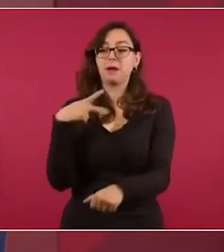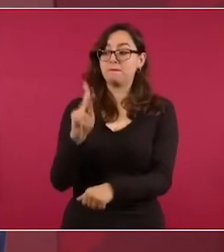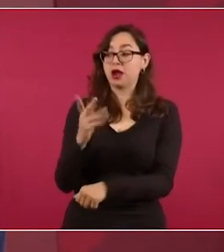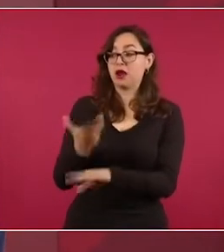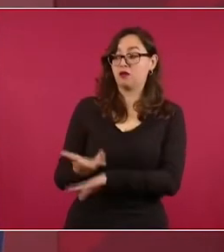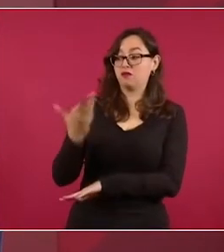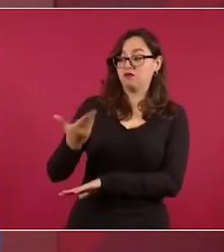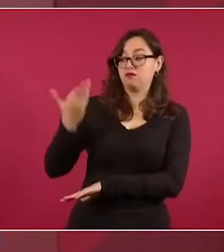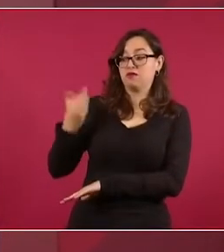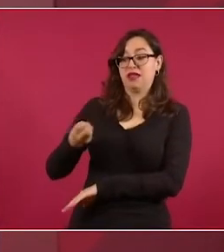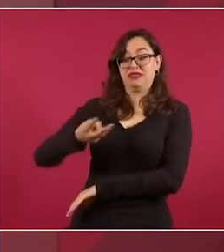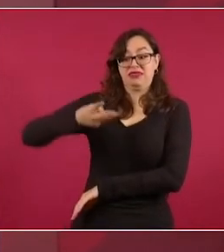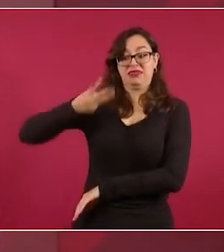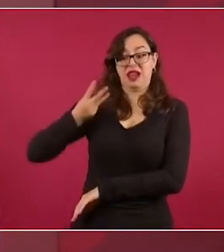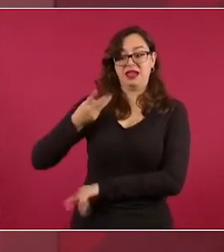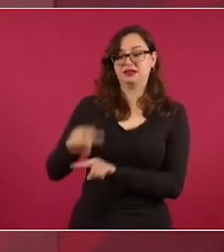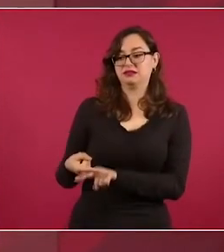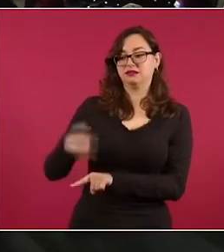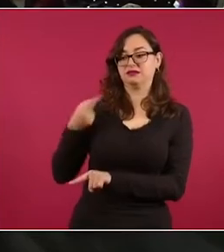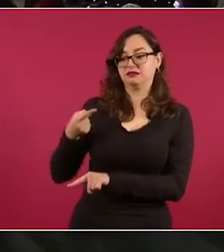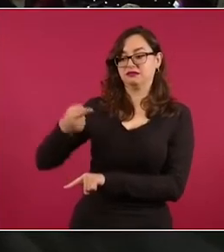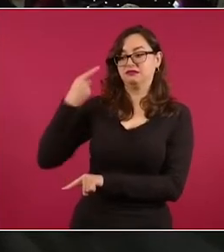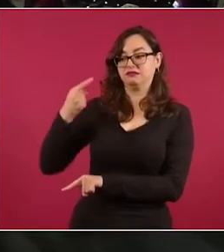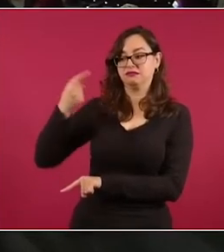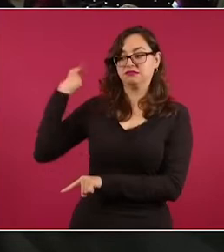transformaciones históricas,